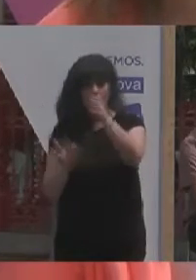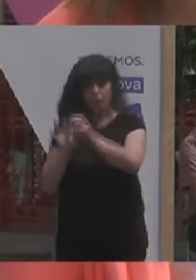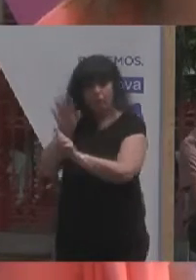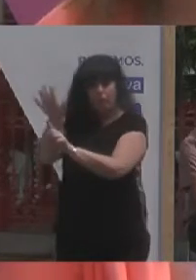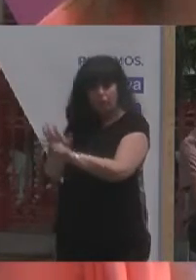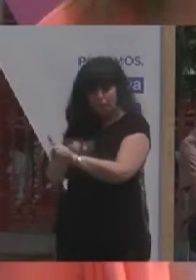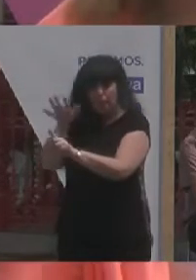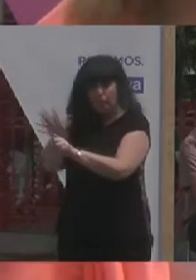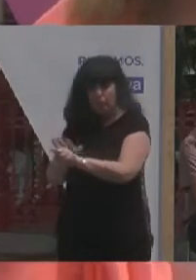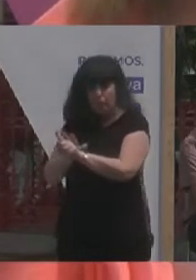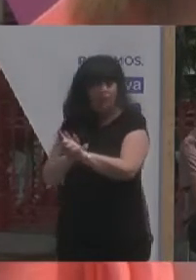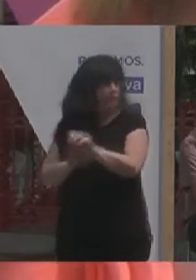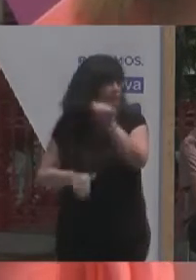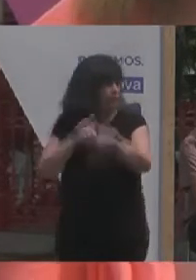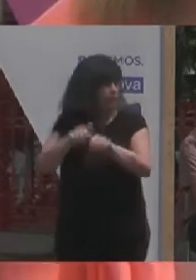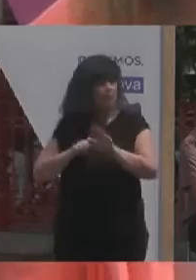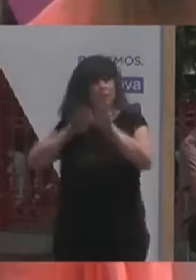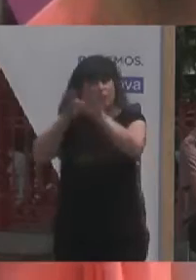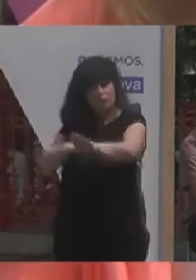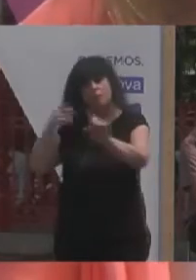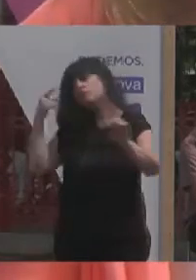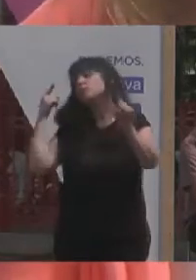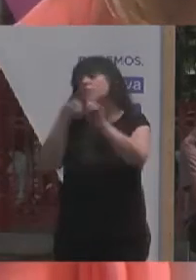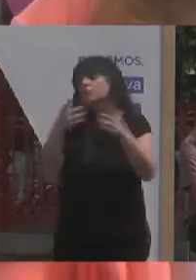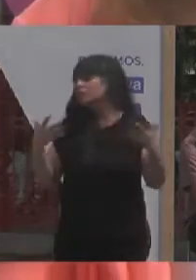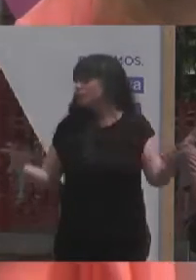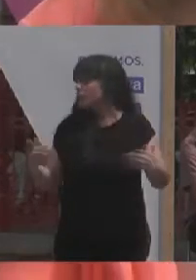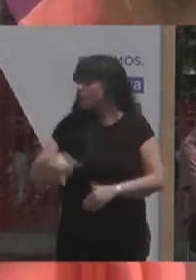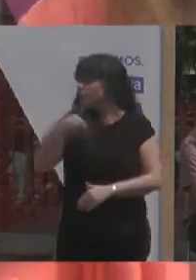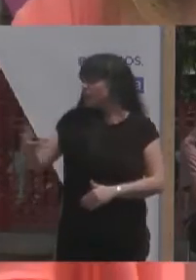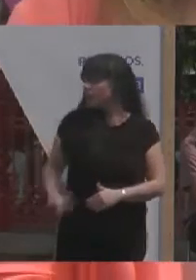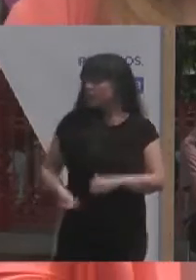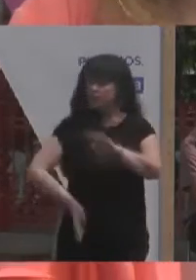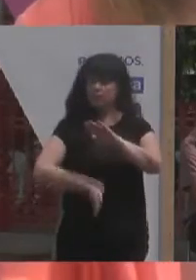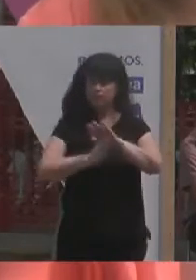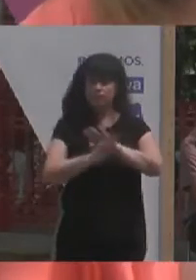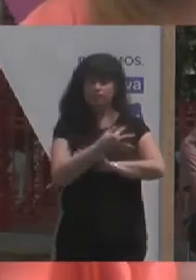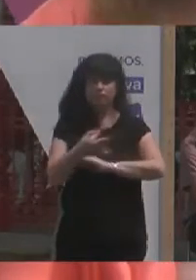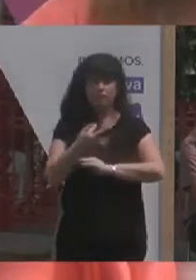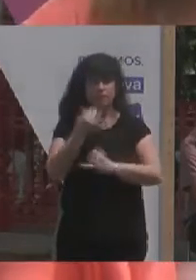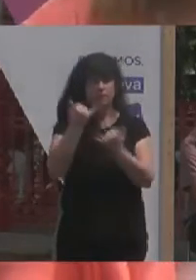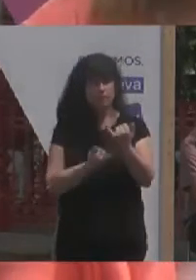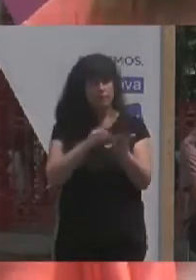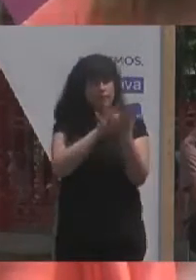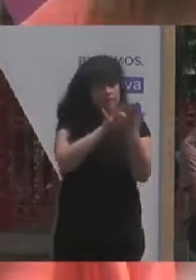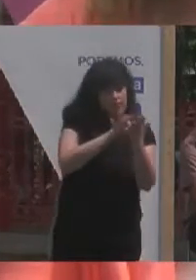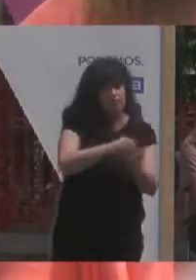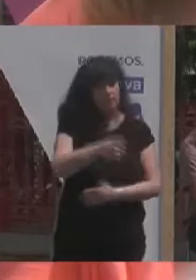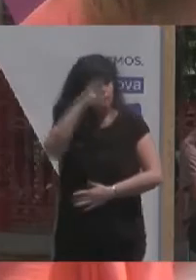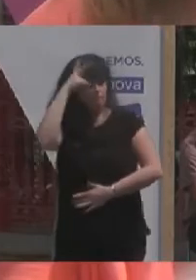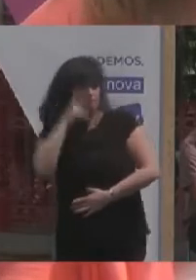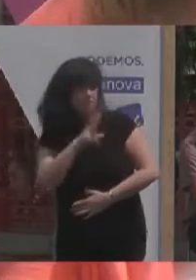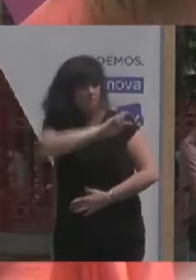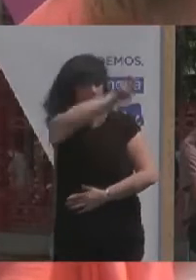para que eles podan seguir enriquecendo ese 1% e limitando os servicios, os privilegios e as condiciones